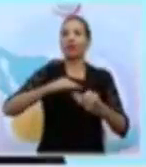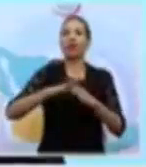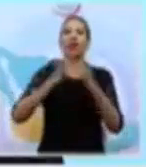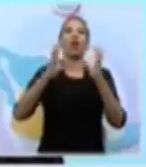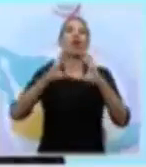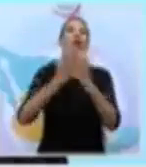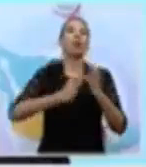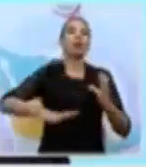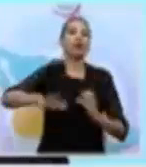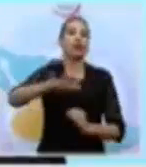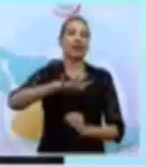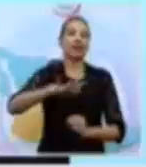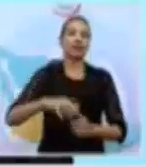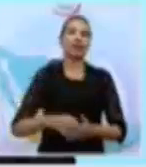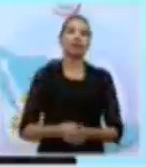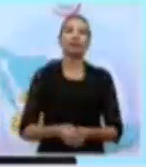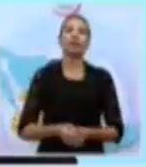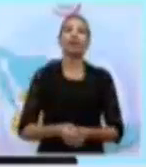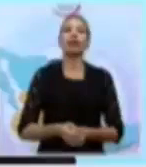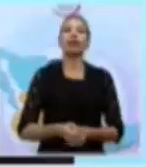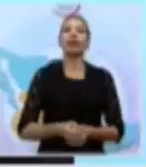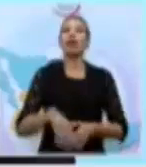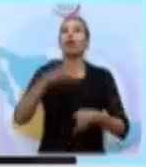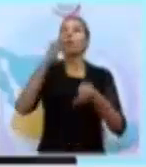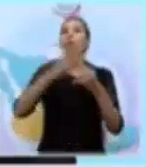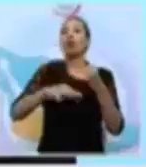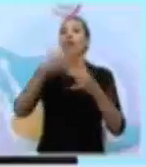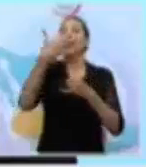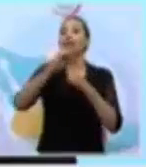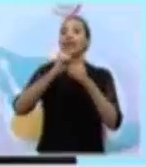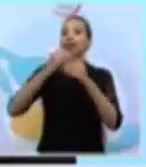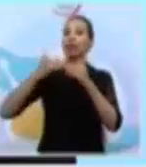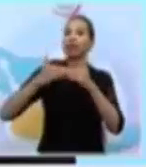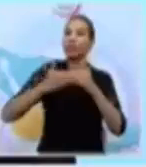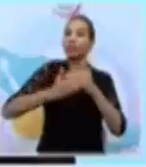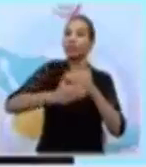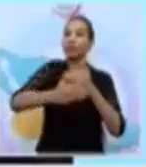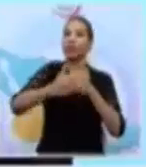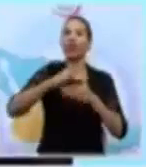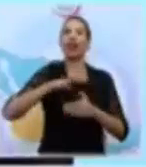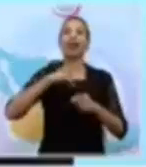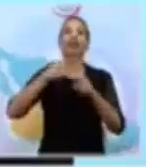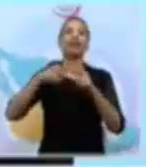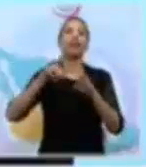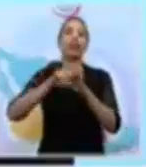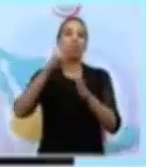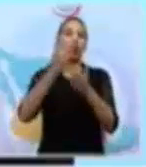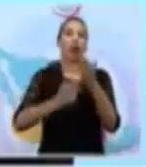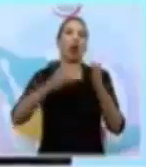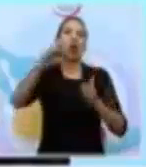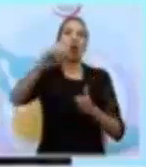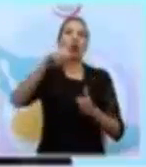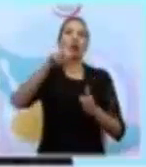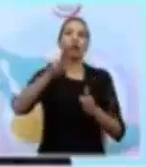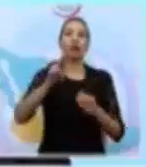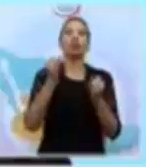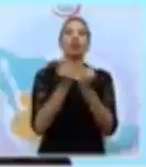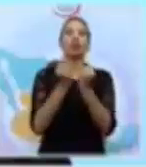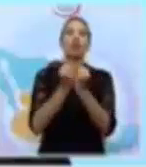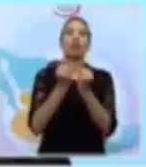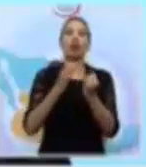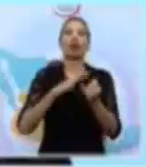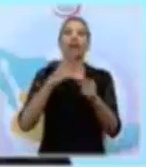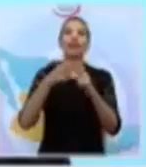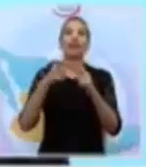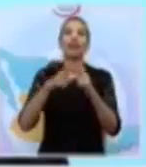comunidades. Y en los últimos 10 años, no solo el Programa de Naciones Unidas, pero también la CEPAL, que